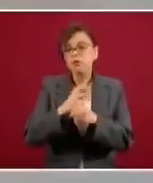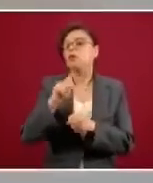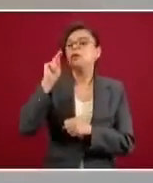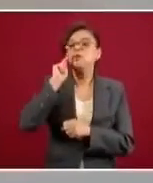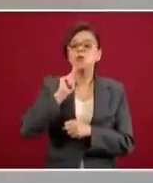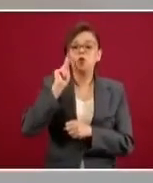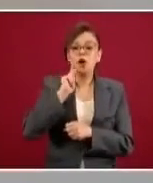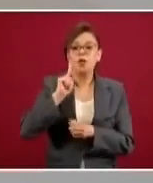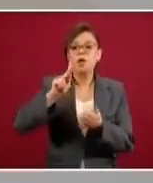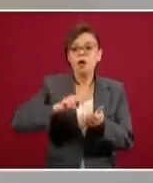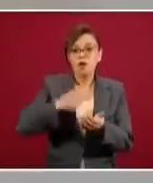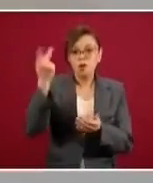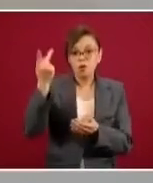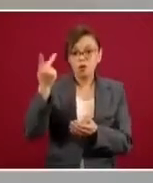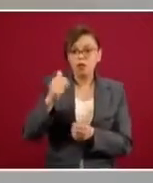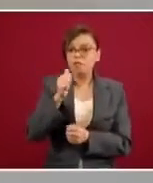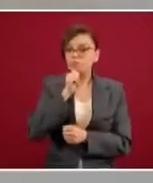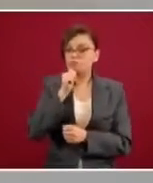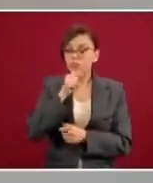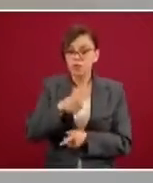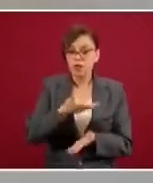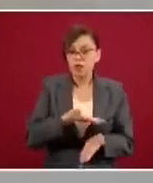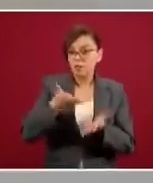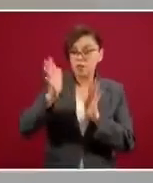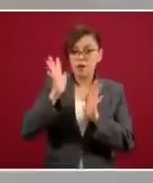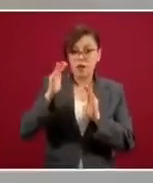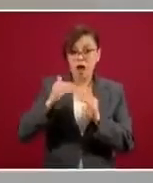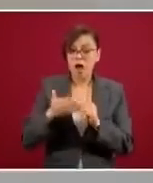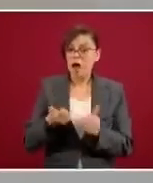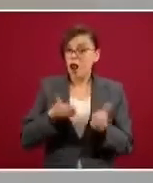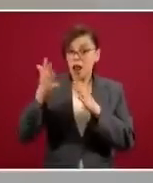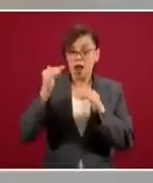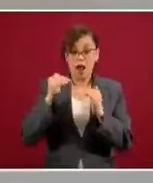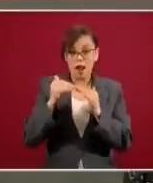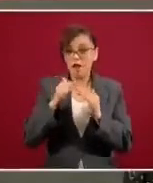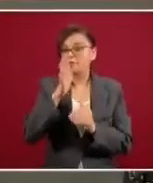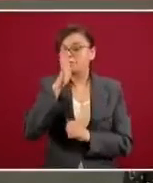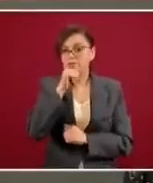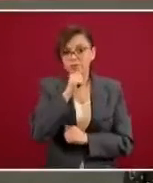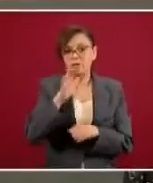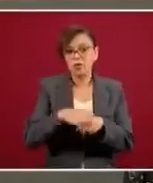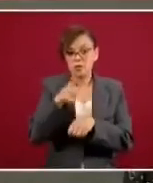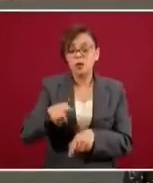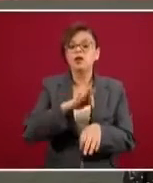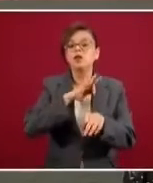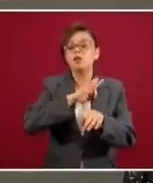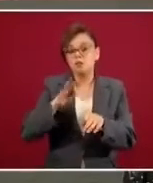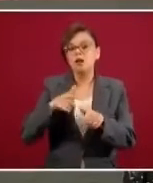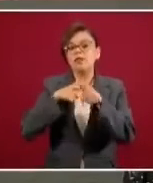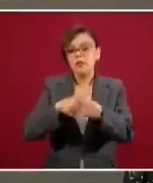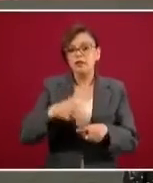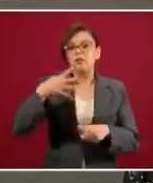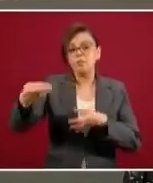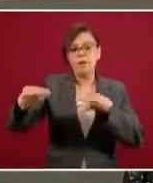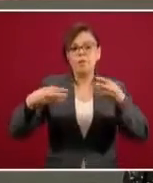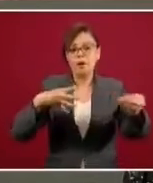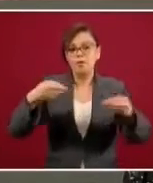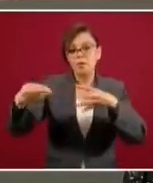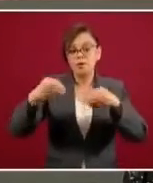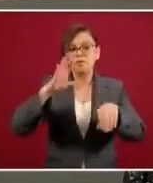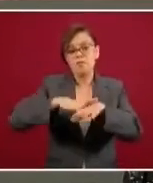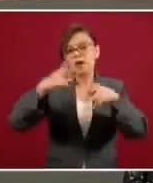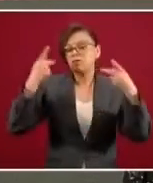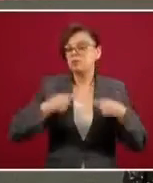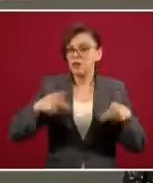de que las personas sean dadas de alta para estar seguros que no van a continuar contagiando. Otros estudios, como pueden